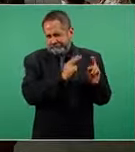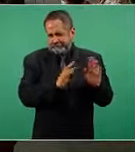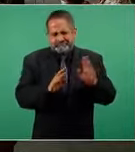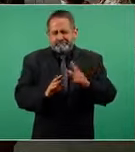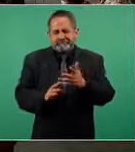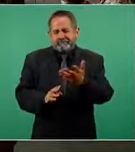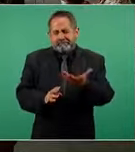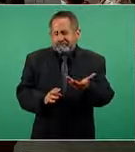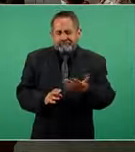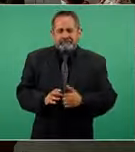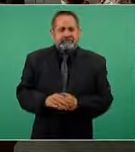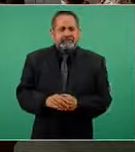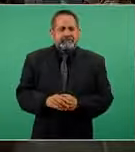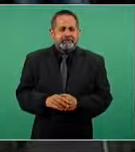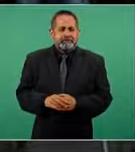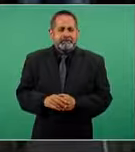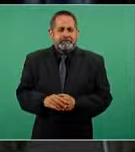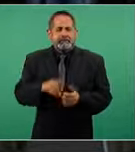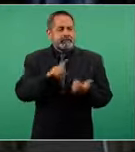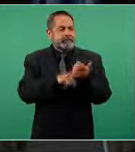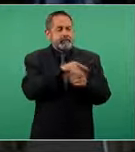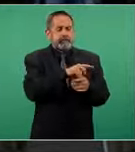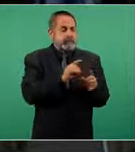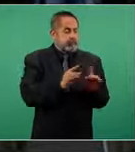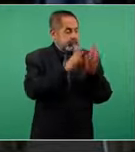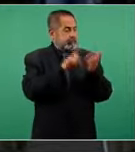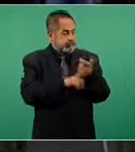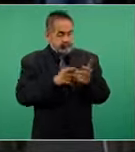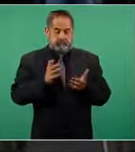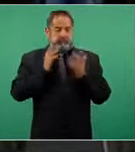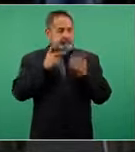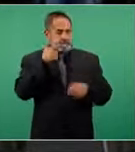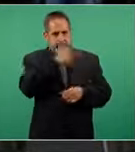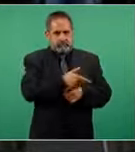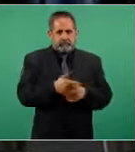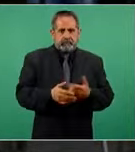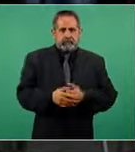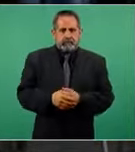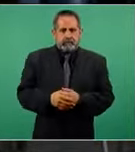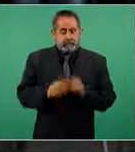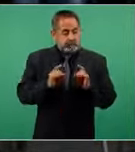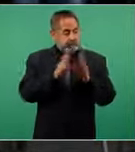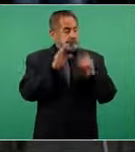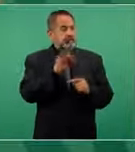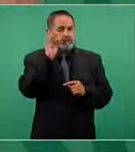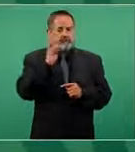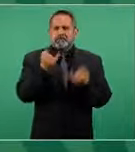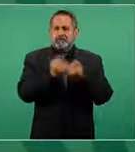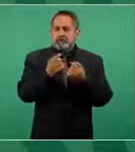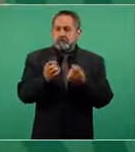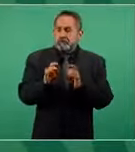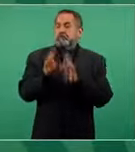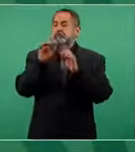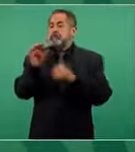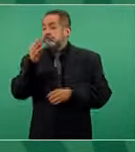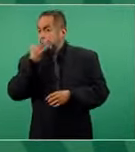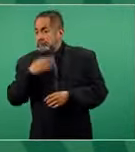que esto fue espontáneo. ¿Sí? Esto salió. Como salen muchas cosas